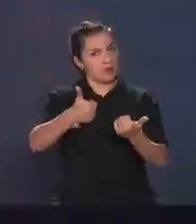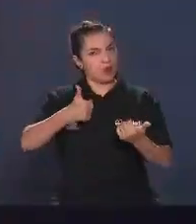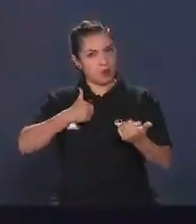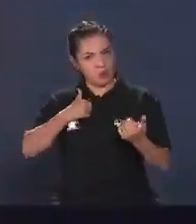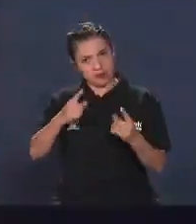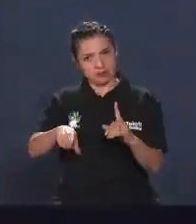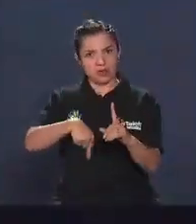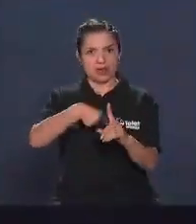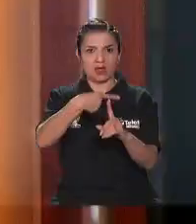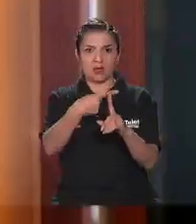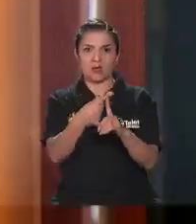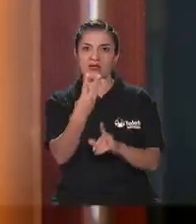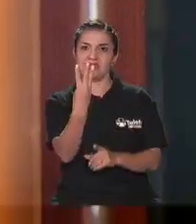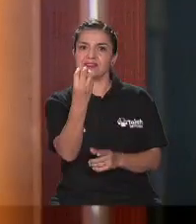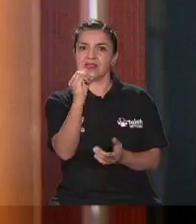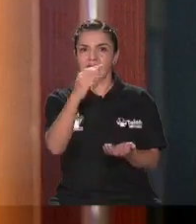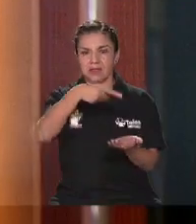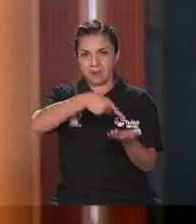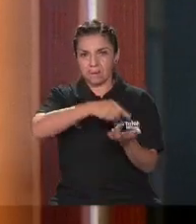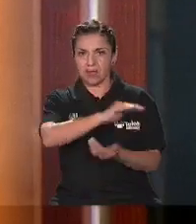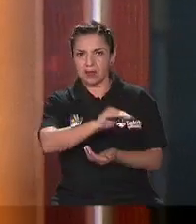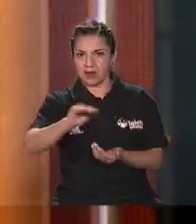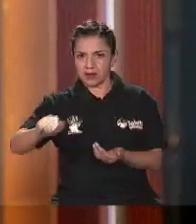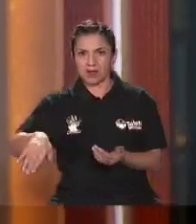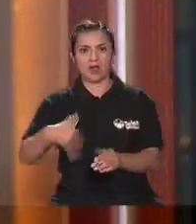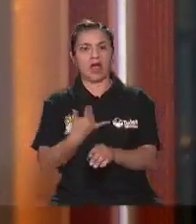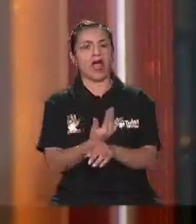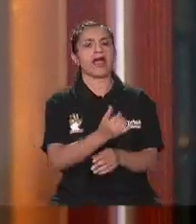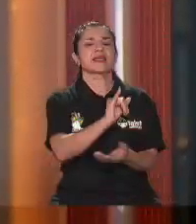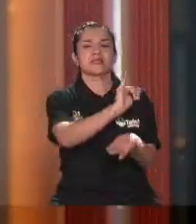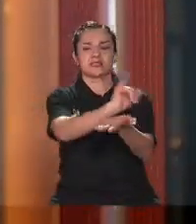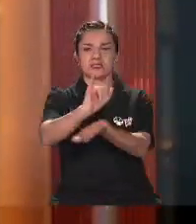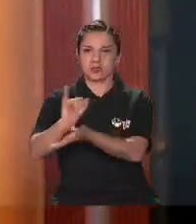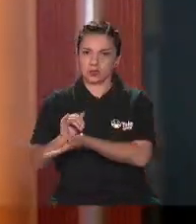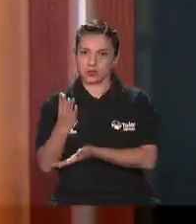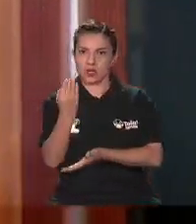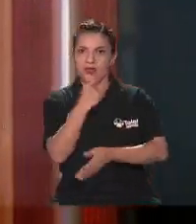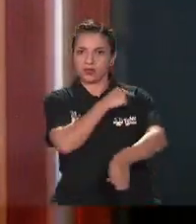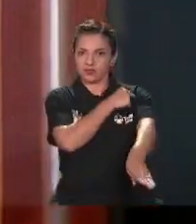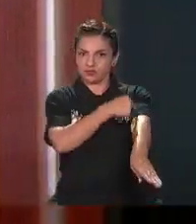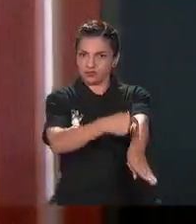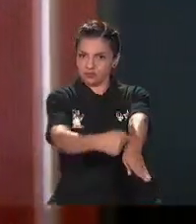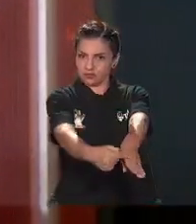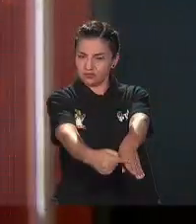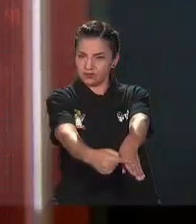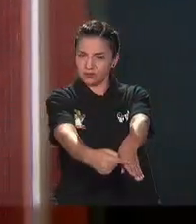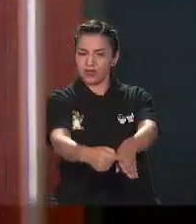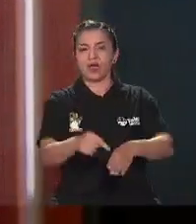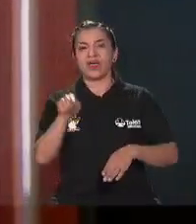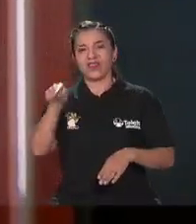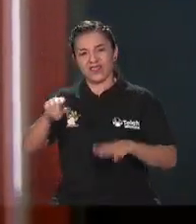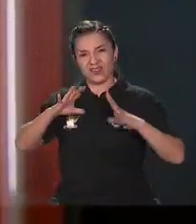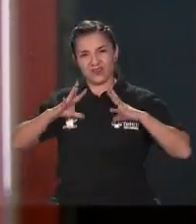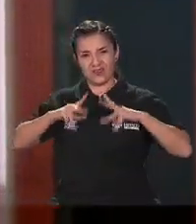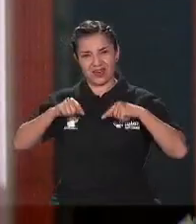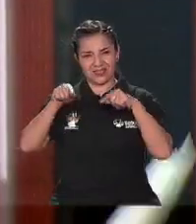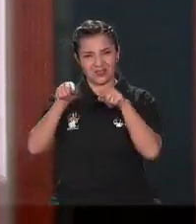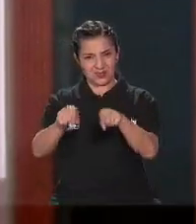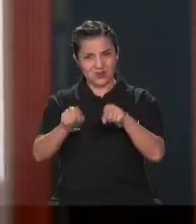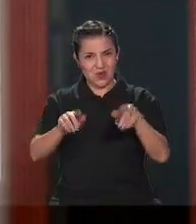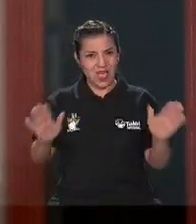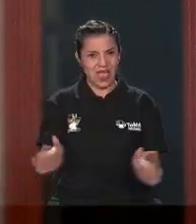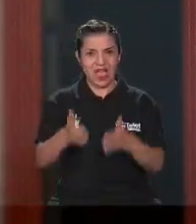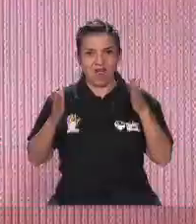los 30,000 niños que tenemos en estos 14 institutos a lo largo de todo el país. Te felicito por tu esfuerzo.